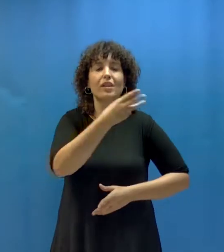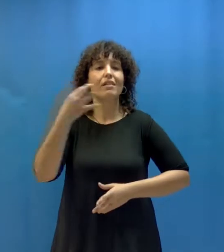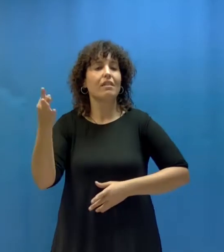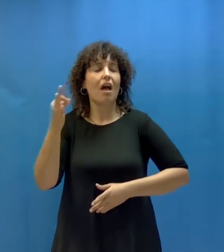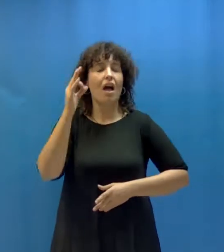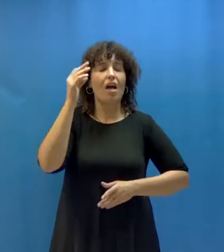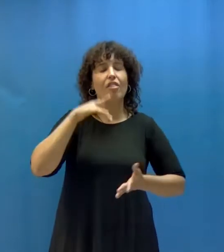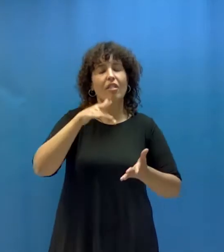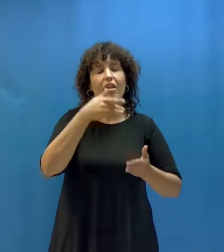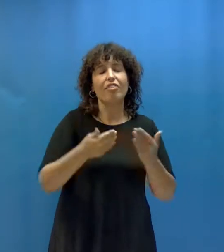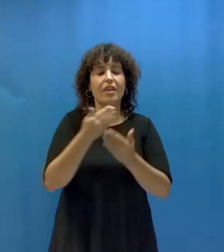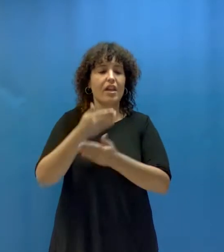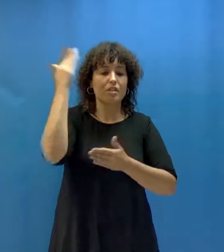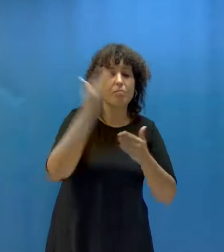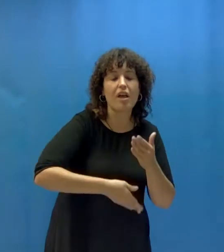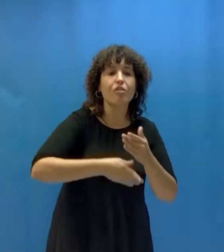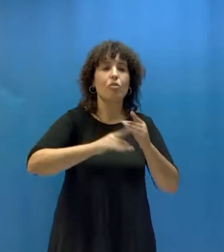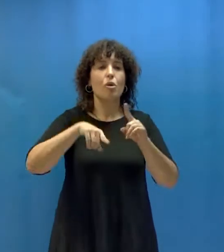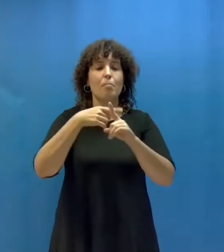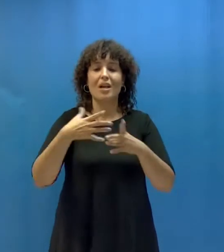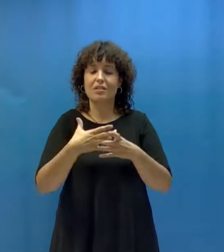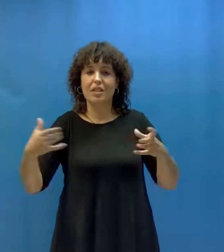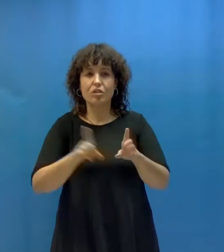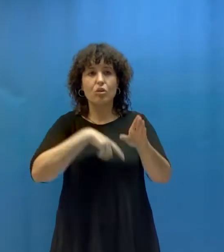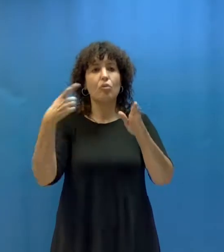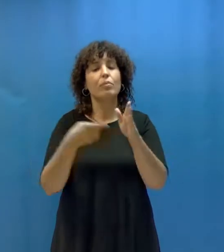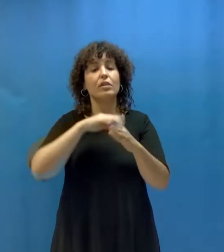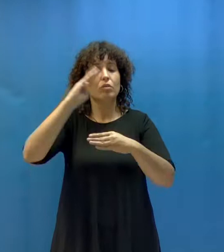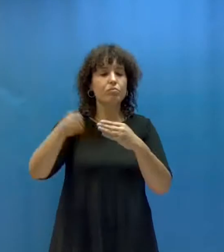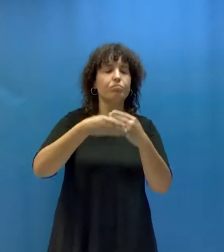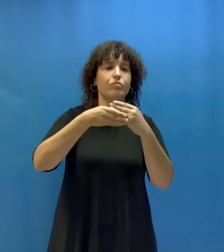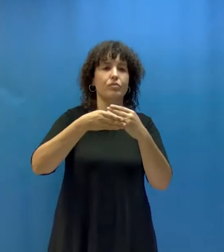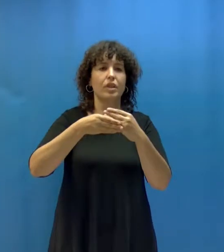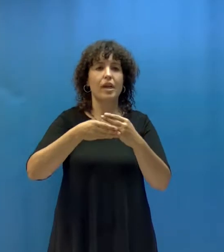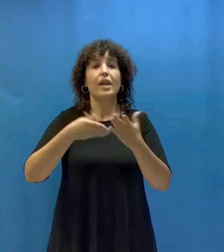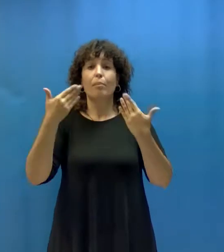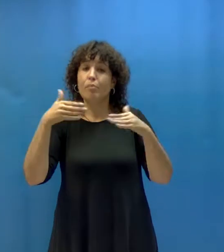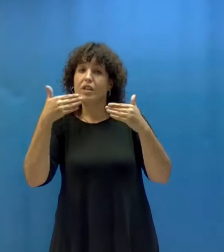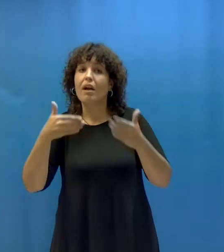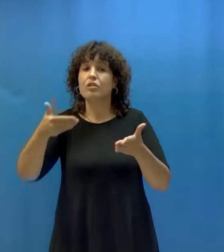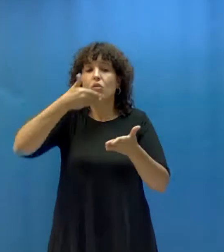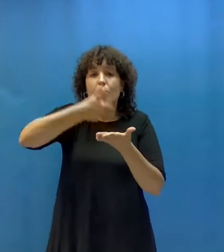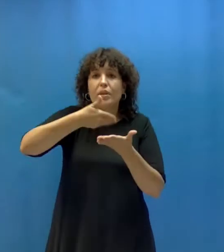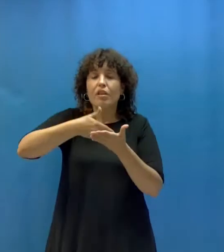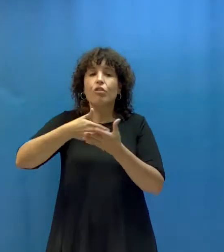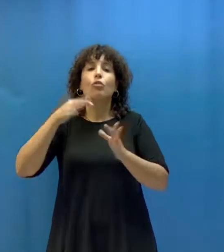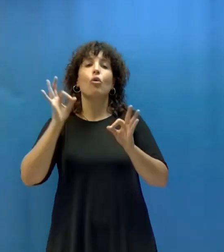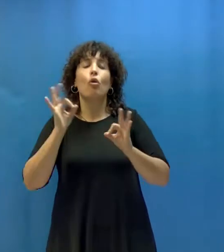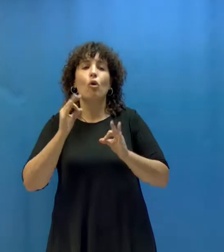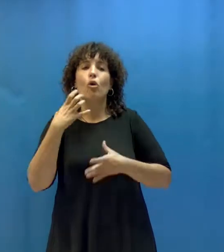provincia, así como incorporación del texto íntegro en la web municipal a efectos de posibles alegaciones y reclamaciones y acordar que se